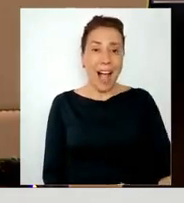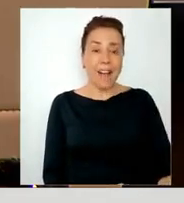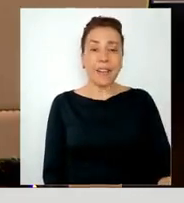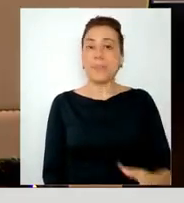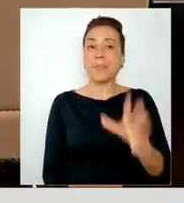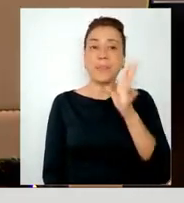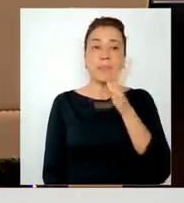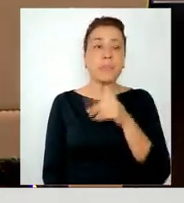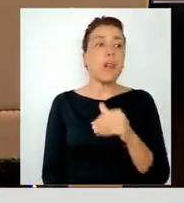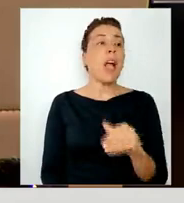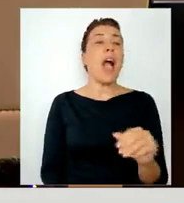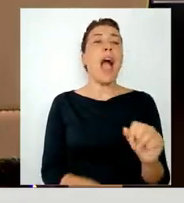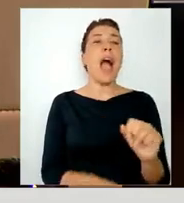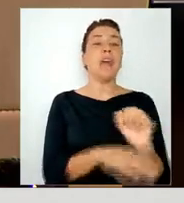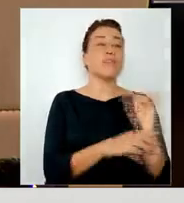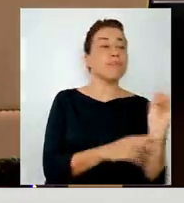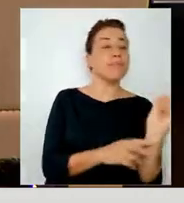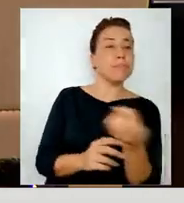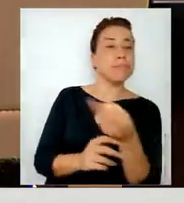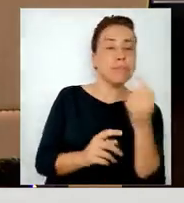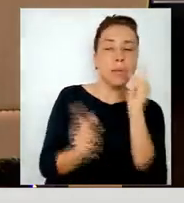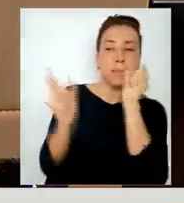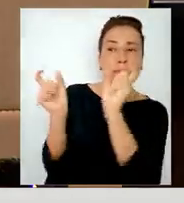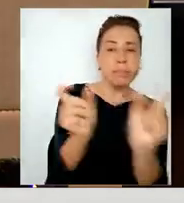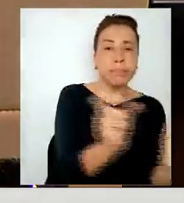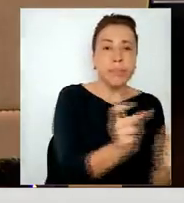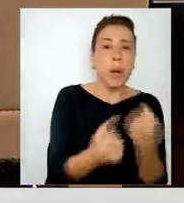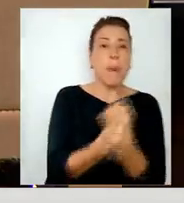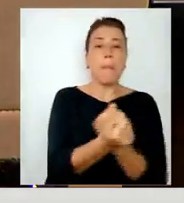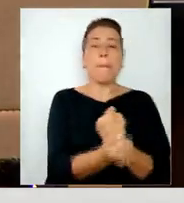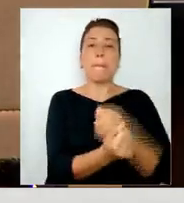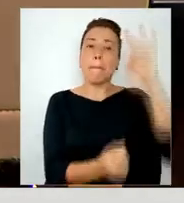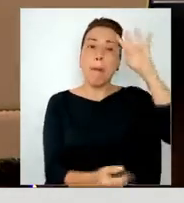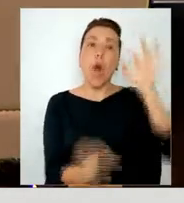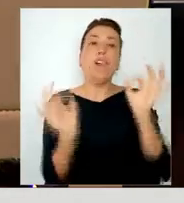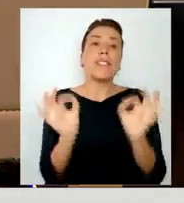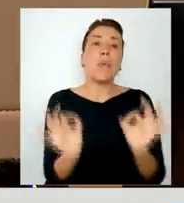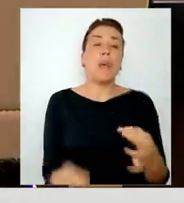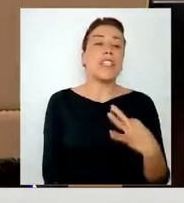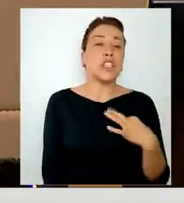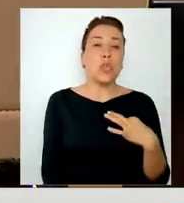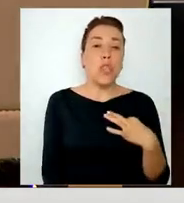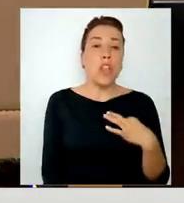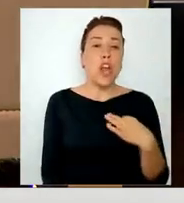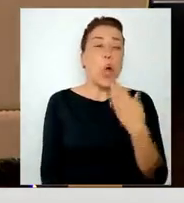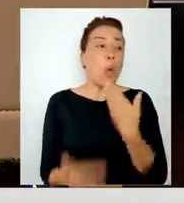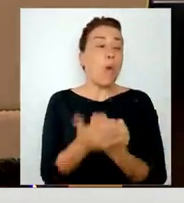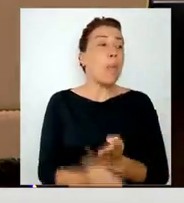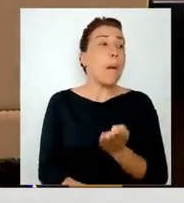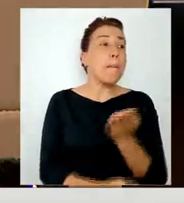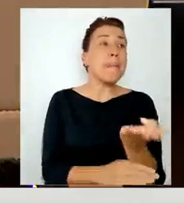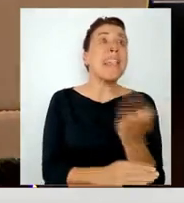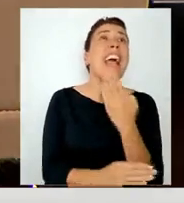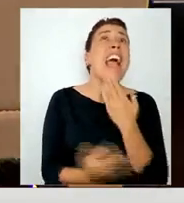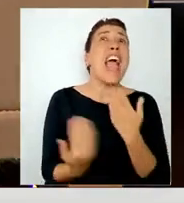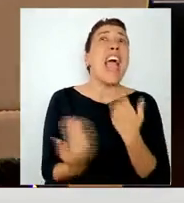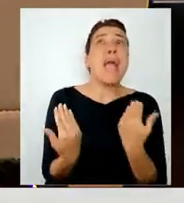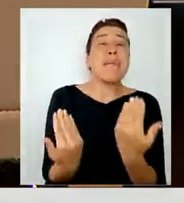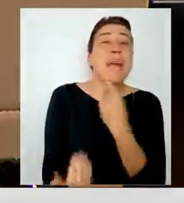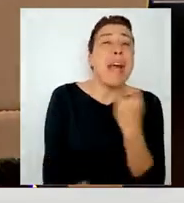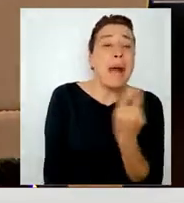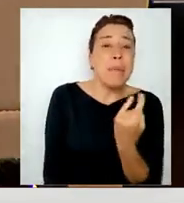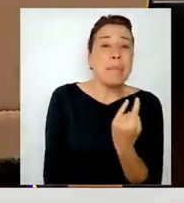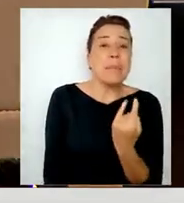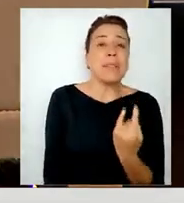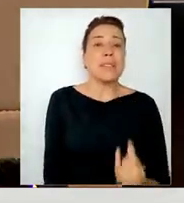carácter policial y de Seguridad Ciudadana y cuando se solicita casos de emergencia por demanda espontánea o por la